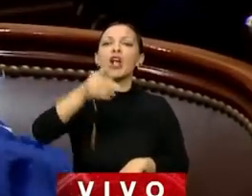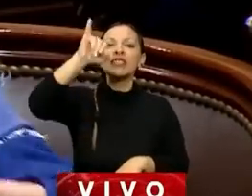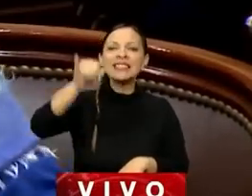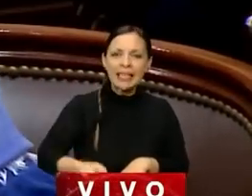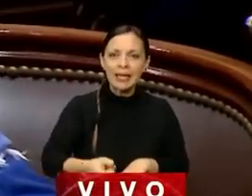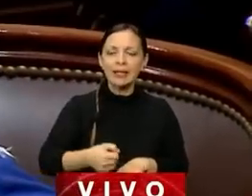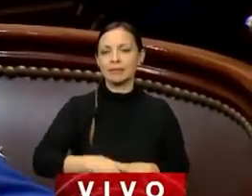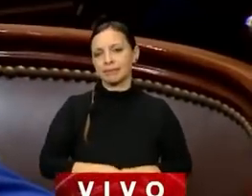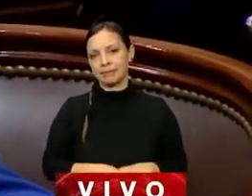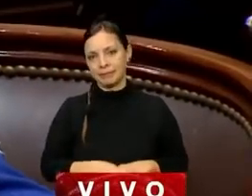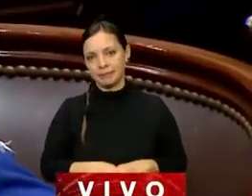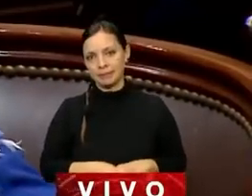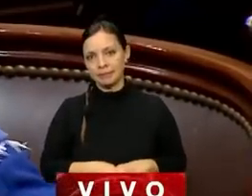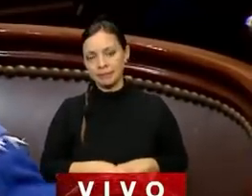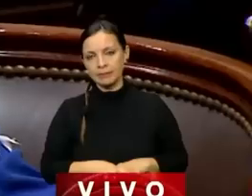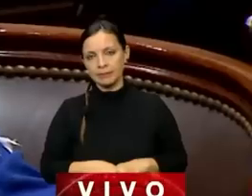moción.